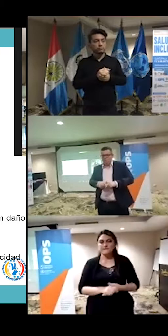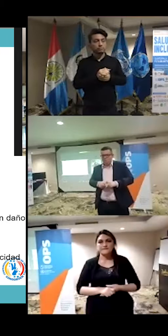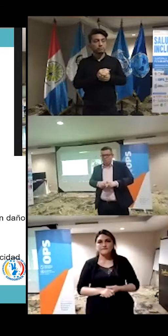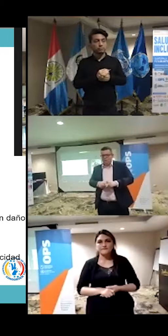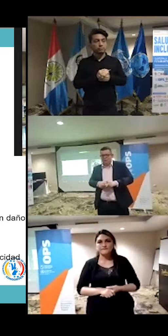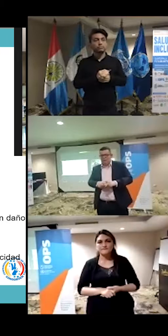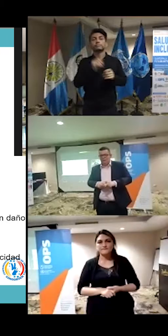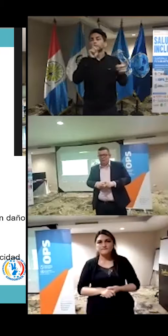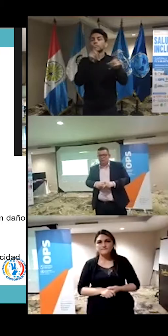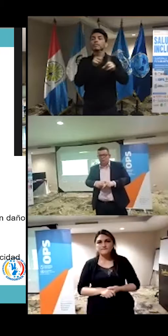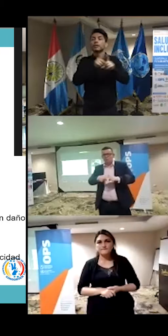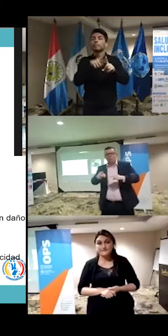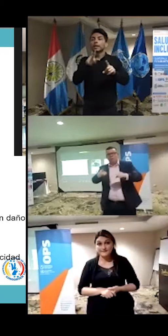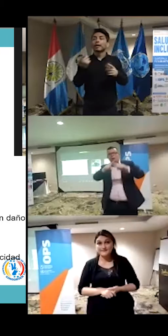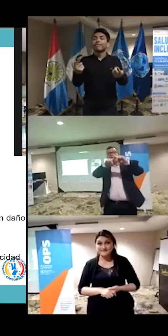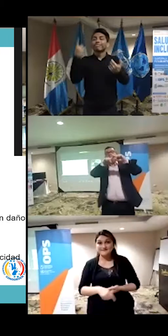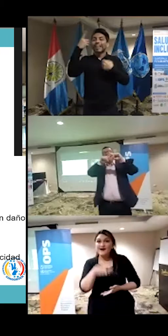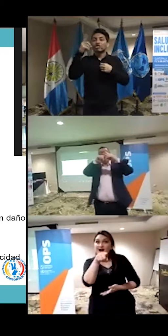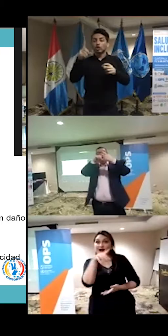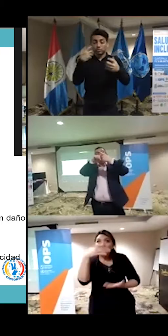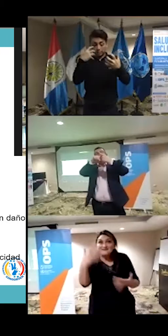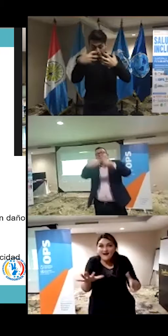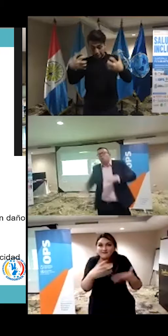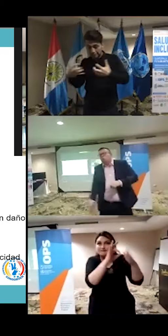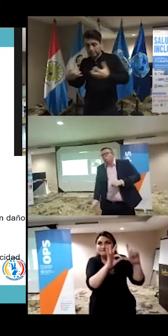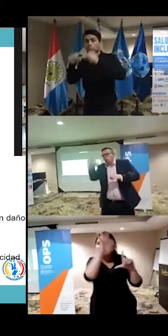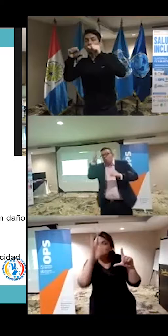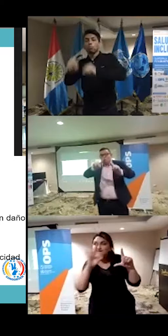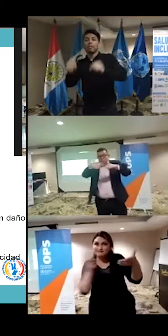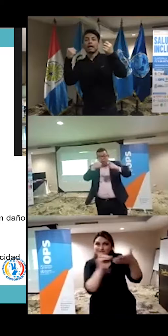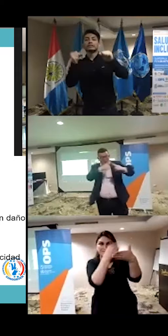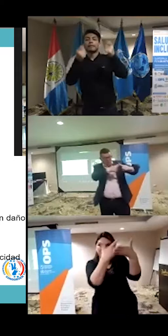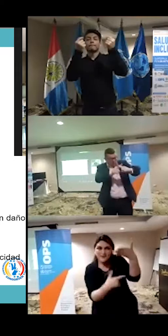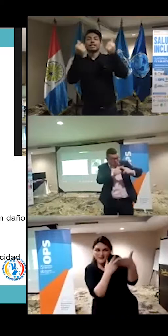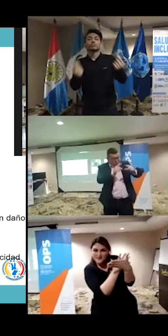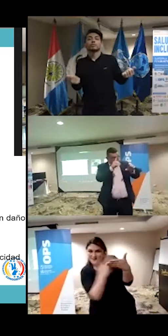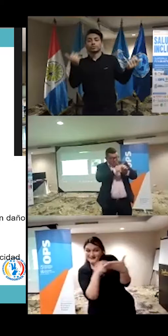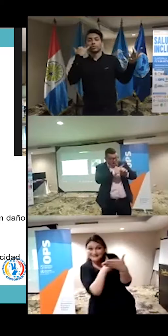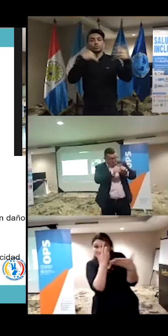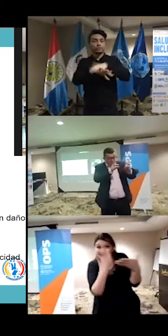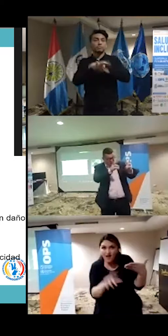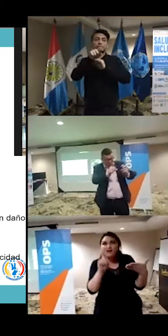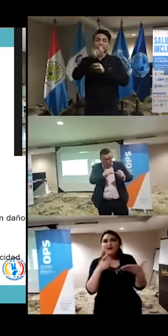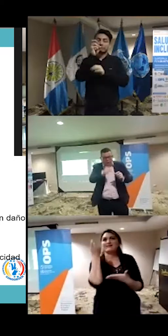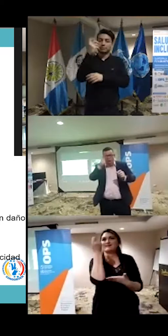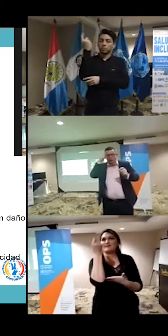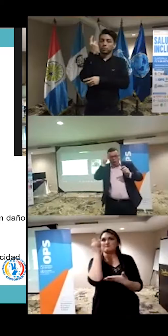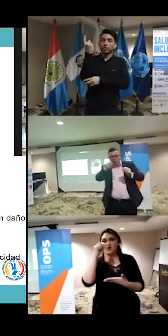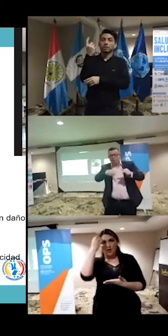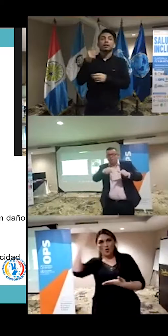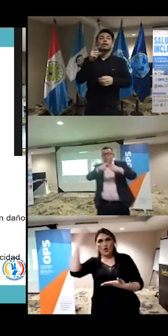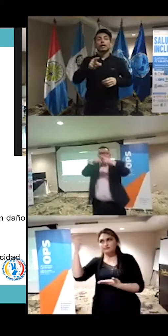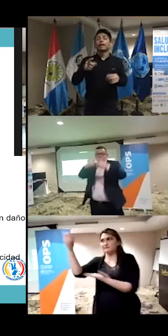los datos desagregados permiten generar presupuestos inclusivos. Este es un tema de mucha importancia que yo quiero resaltar. El tema